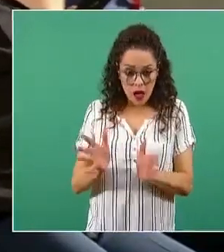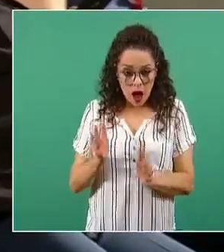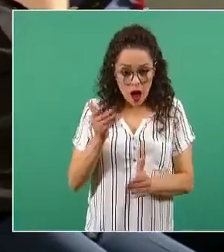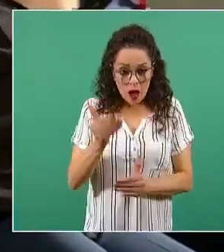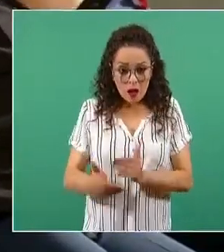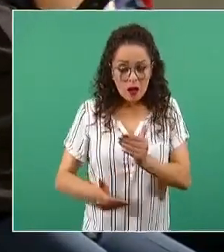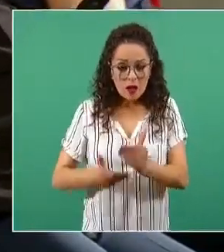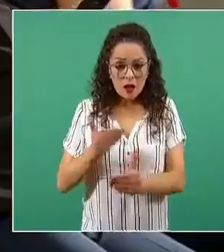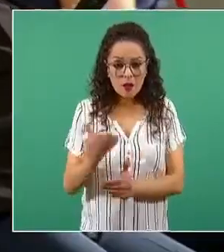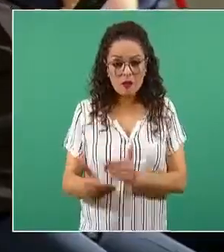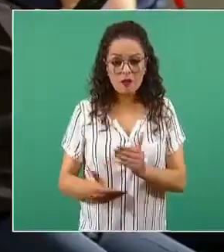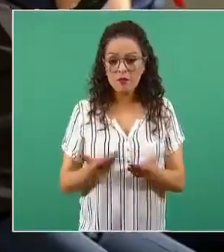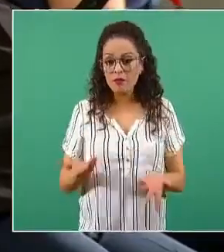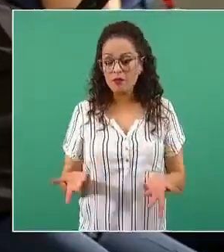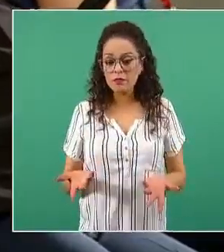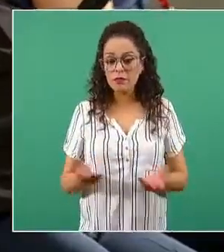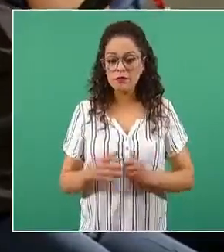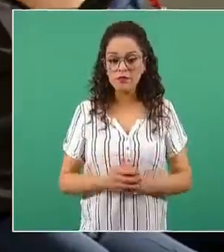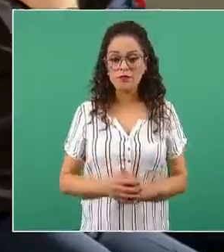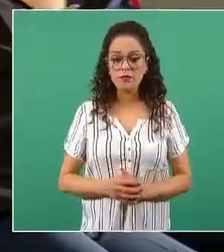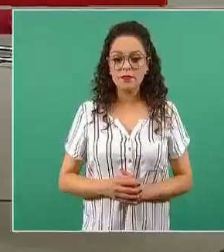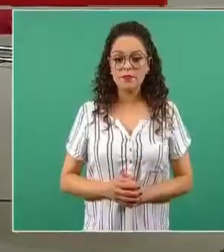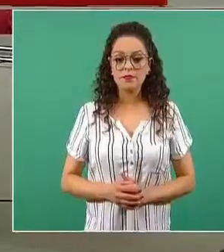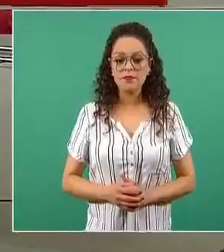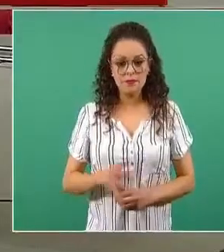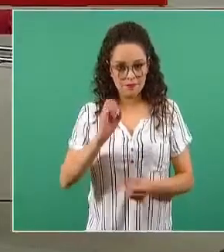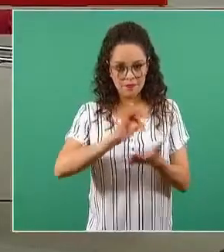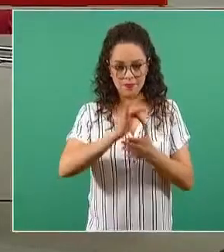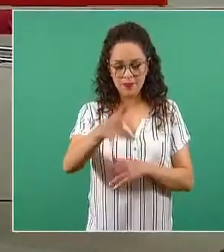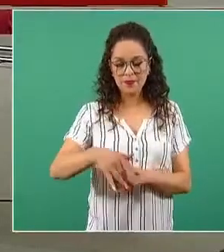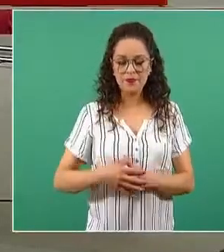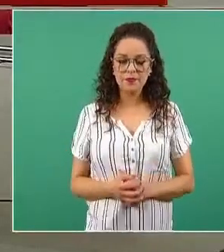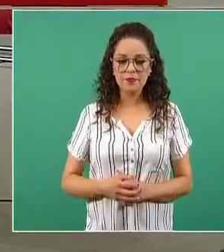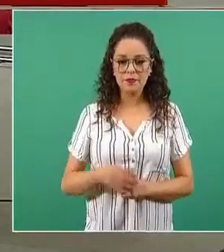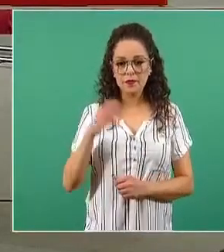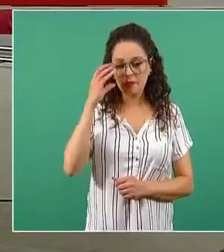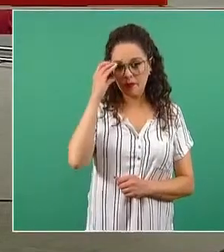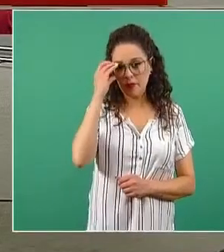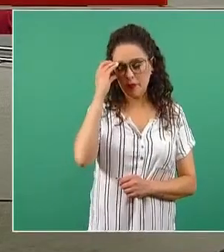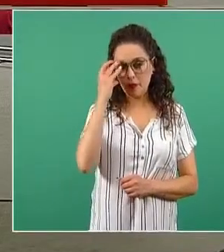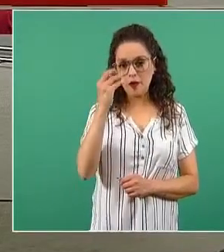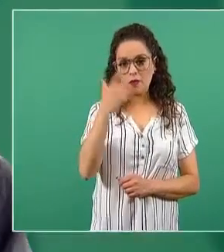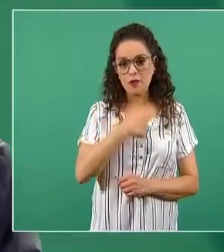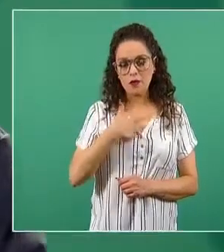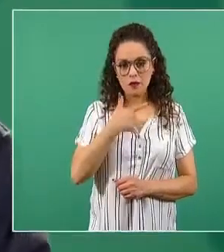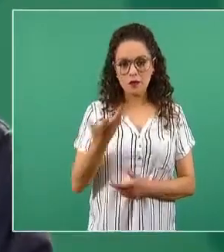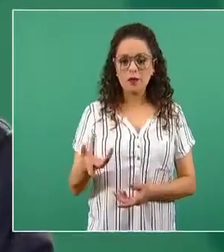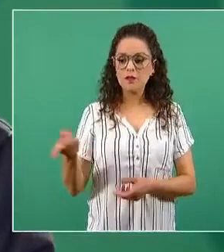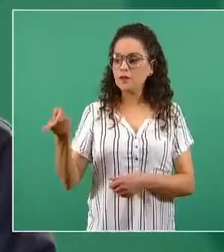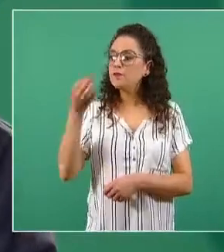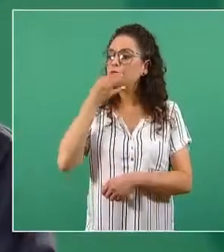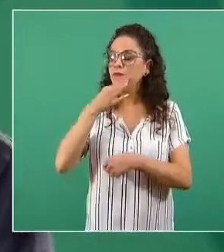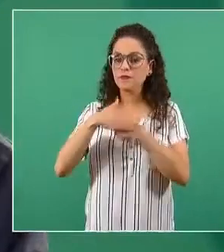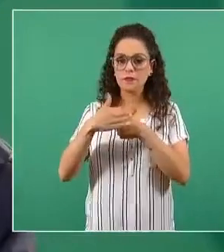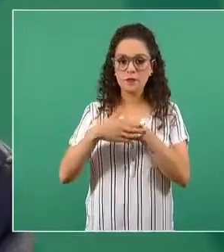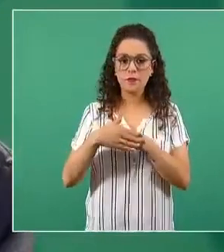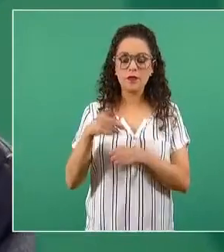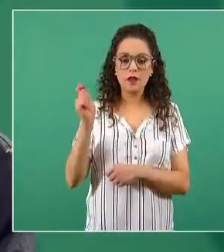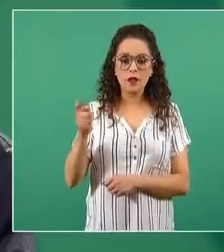avanzó o seguimos? ¿Cómo no? Gracias. Sí, con mucho gusto. Según nos informa el comisionado Alejandro